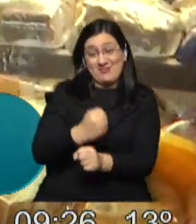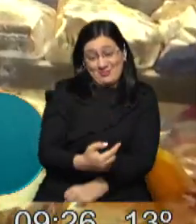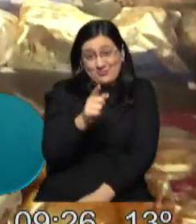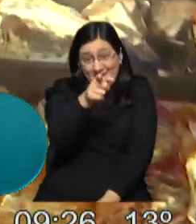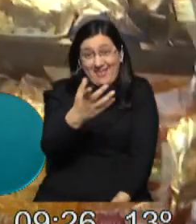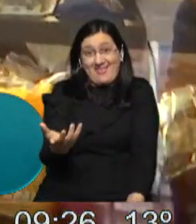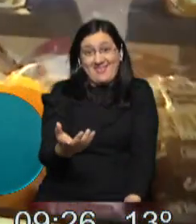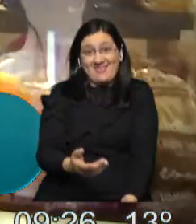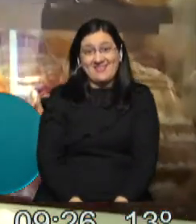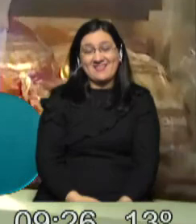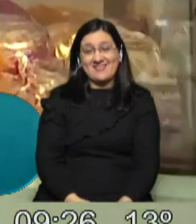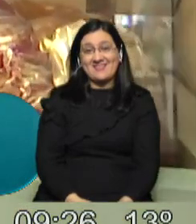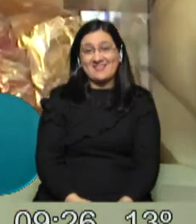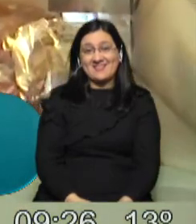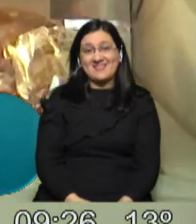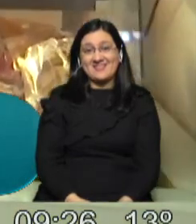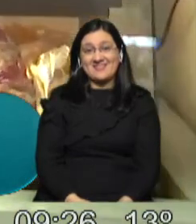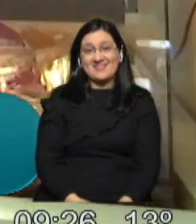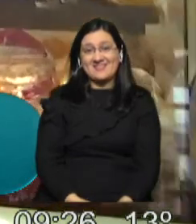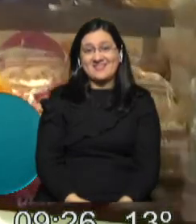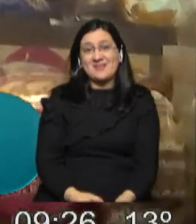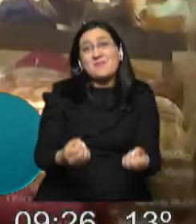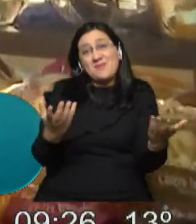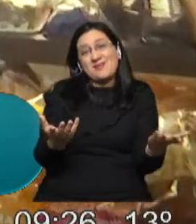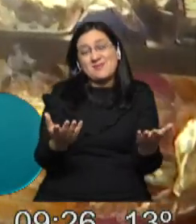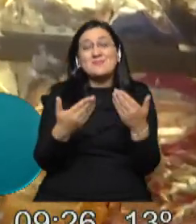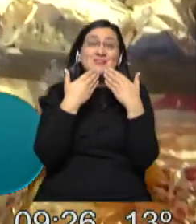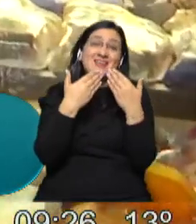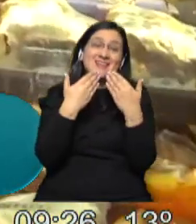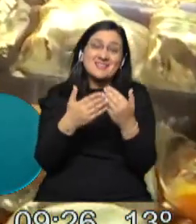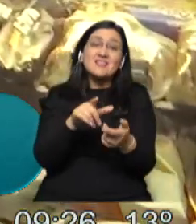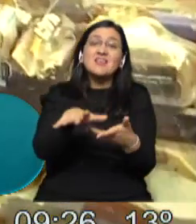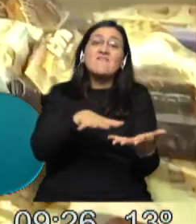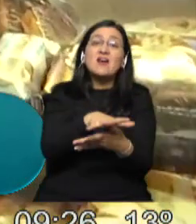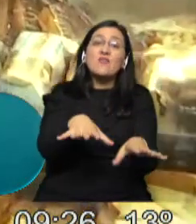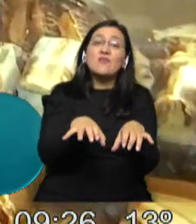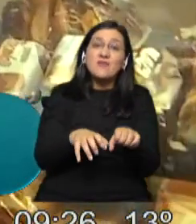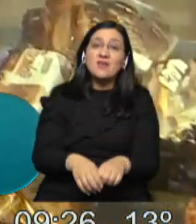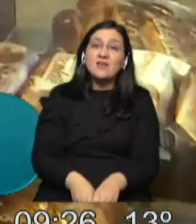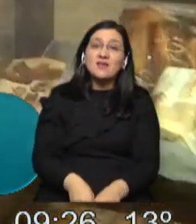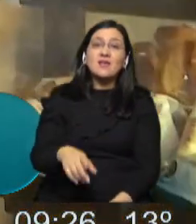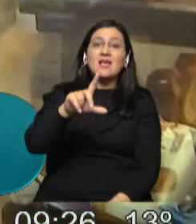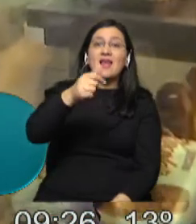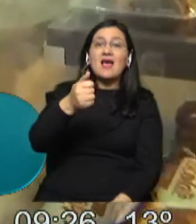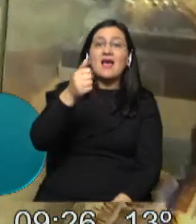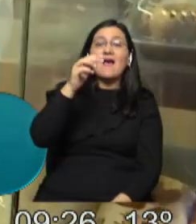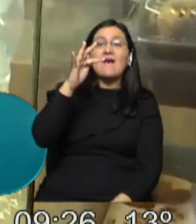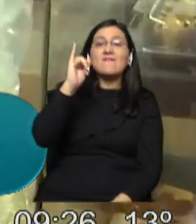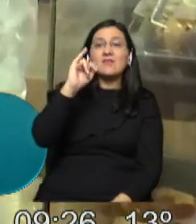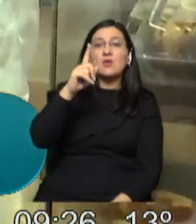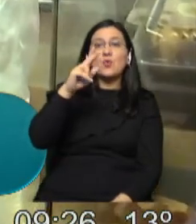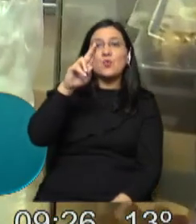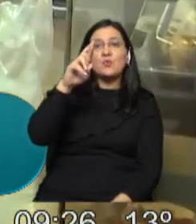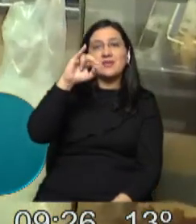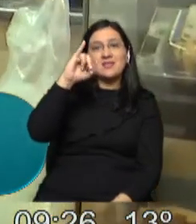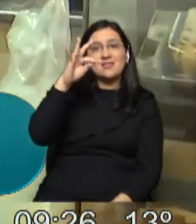vecina, claro, de nada. Claro. Pero bueno, gracias, muy amables. ¿De qué barrio es usted, vecina? La Figurita. Bueno, mandamos un saludo a los vecinos del